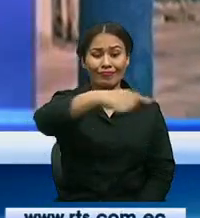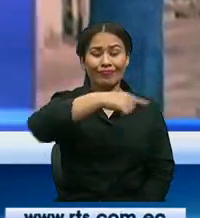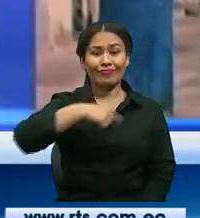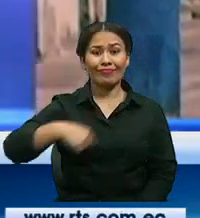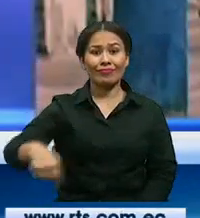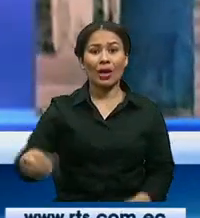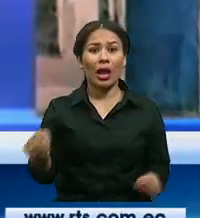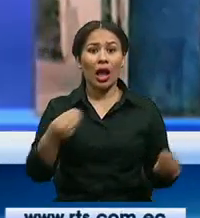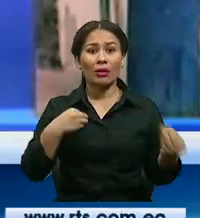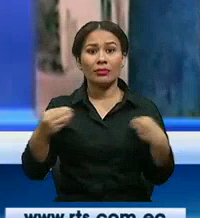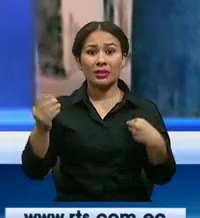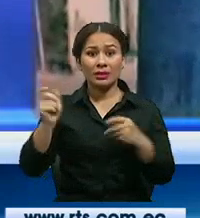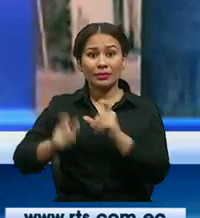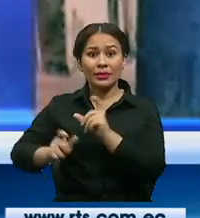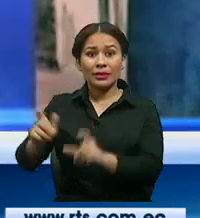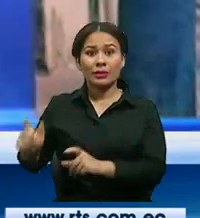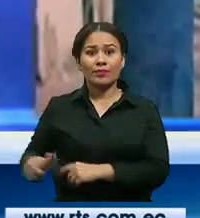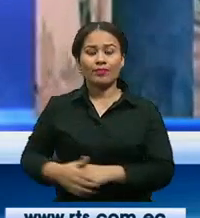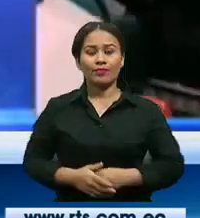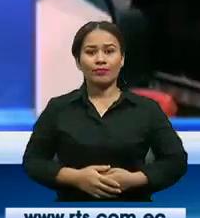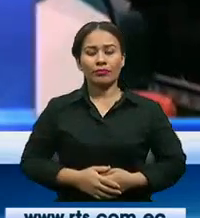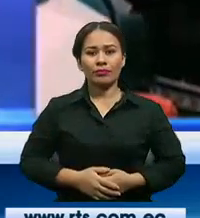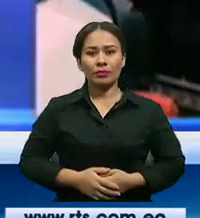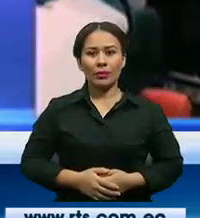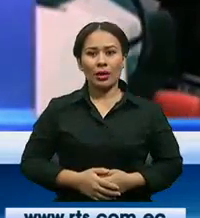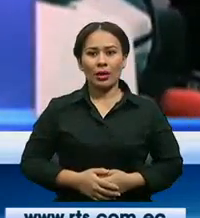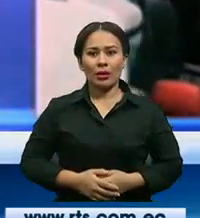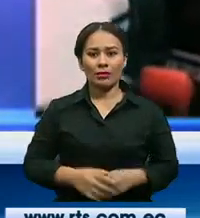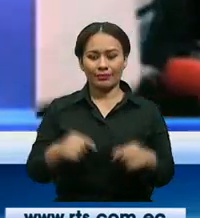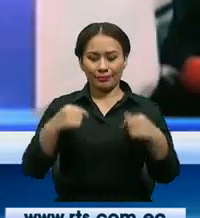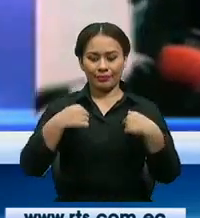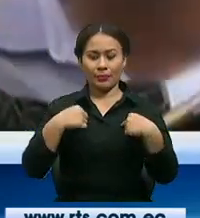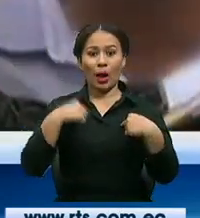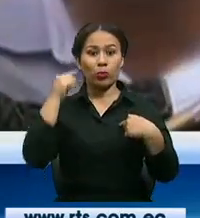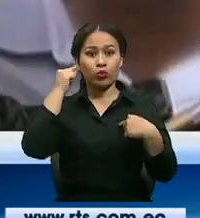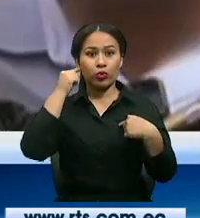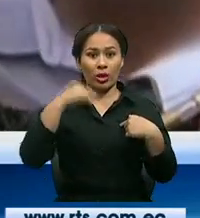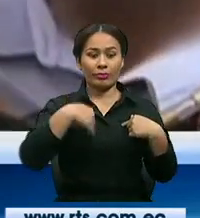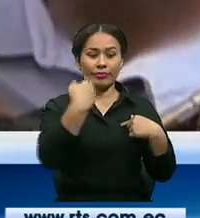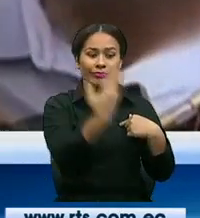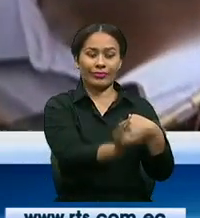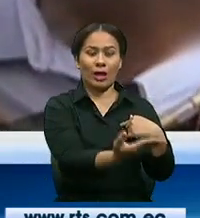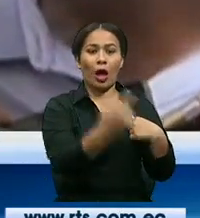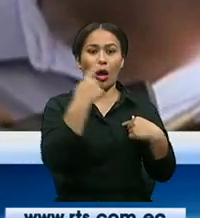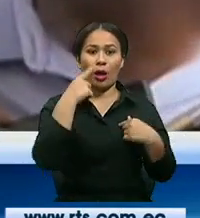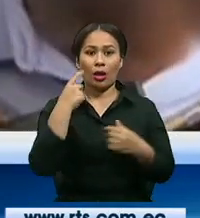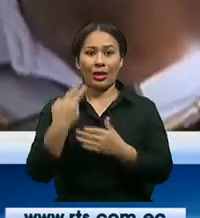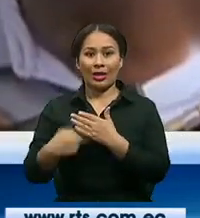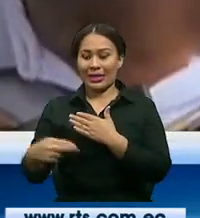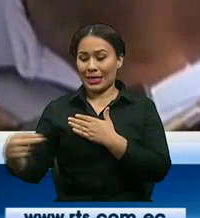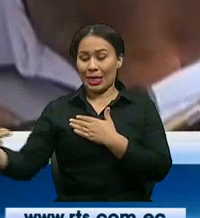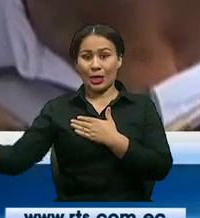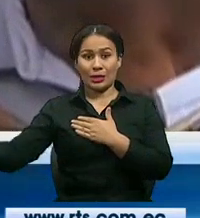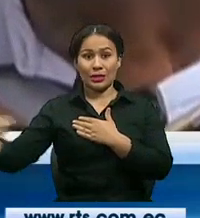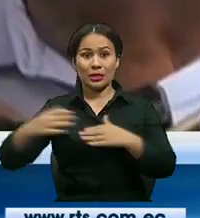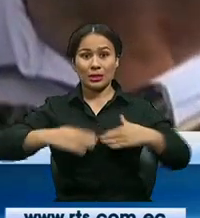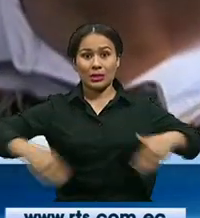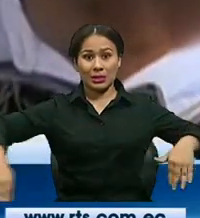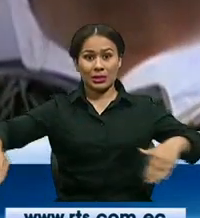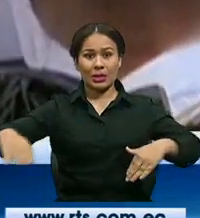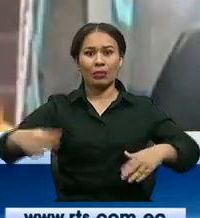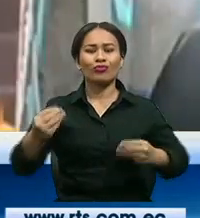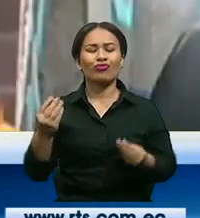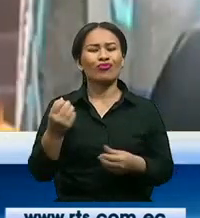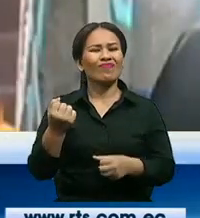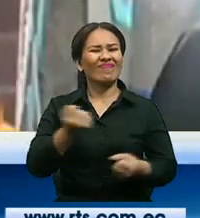un perímetro de unos 3-4 metros, se encuentra la madre, pues como los cuatro hijos tirados en el suelo, porque como le digo, pues con evidentes lesiones de